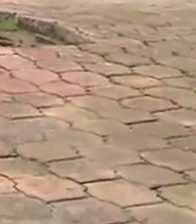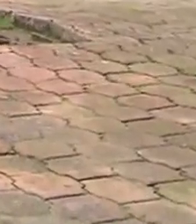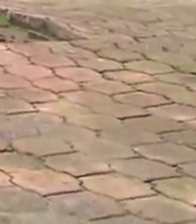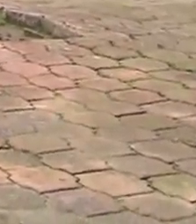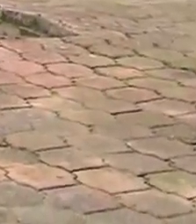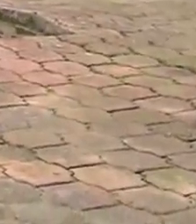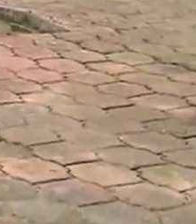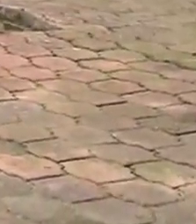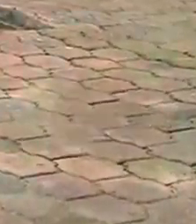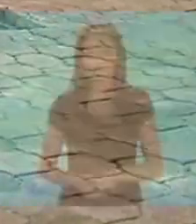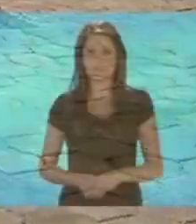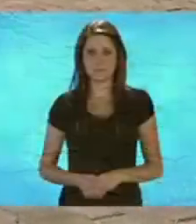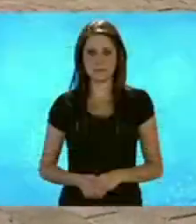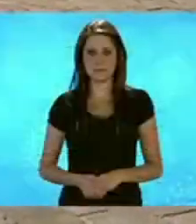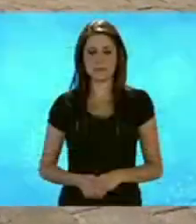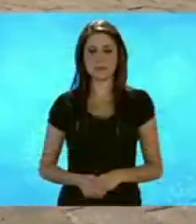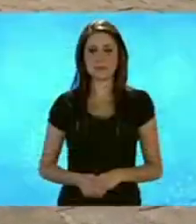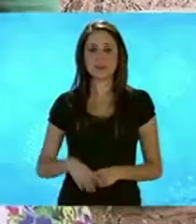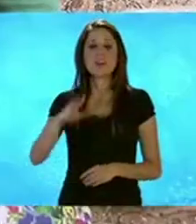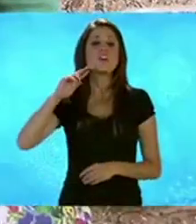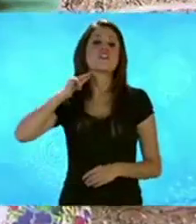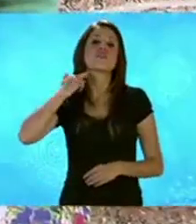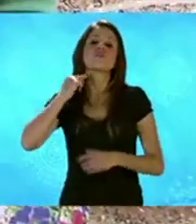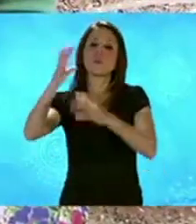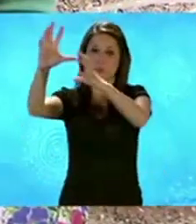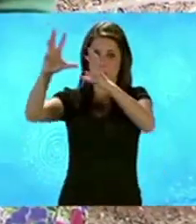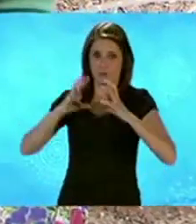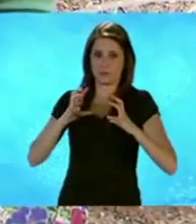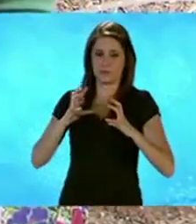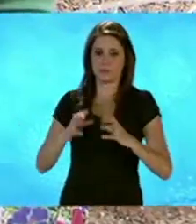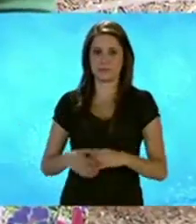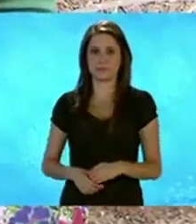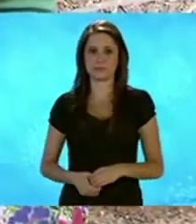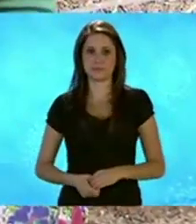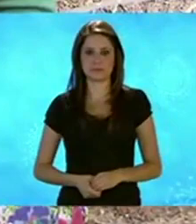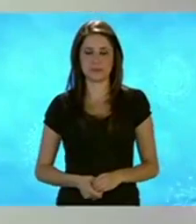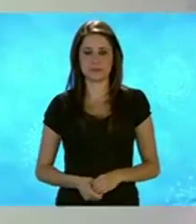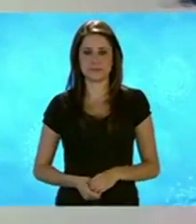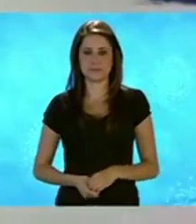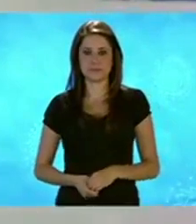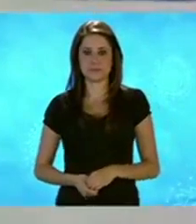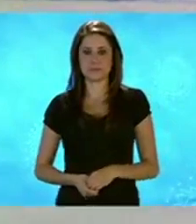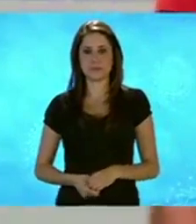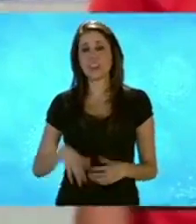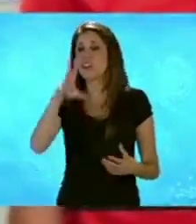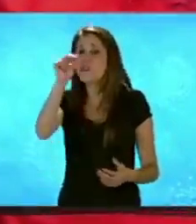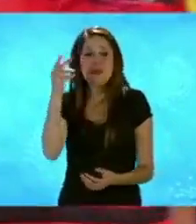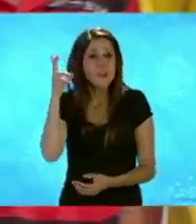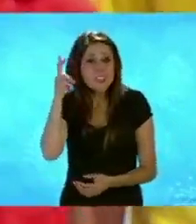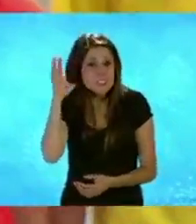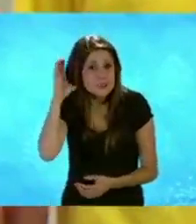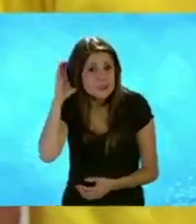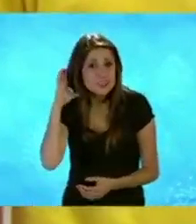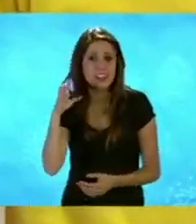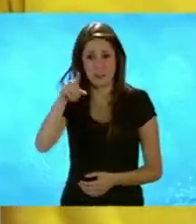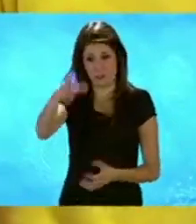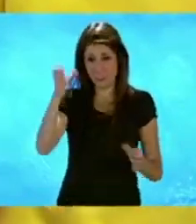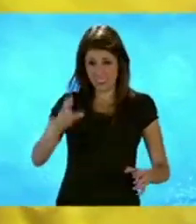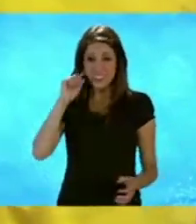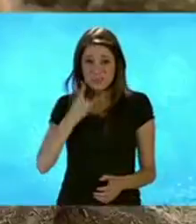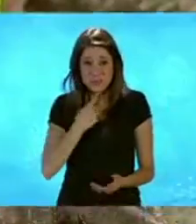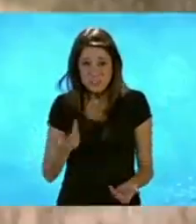¡Bolita robot! ¿Qué no escuchas o estás